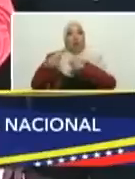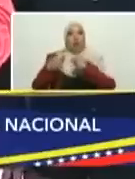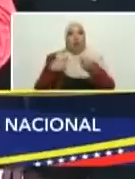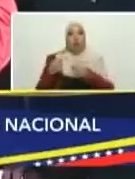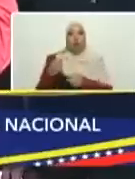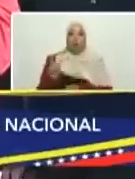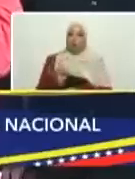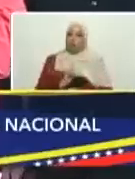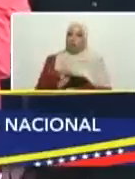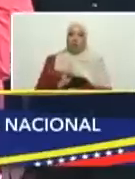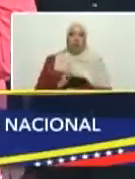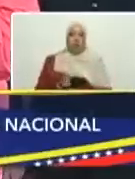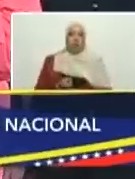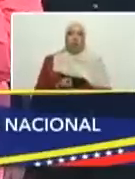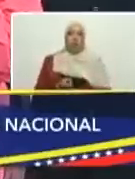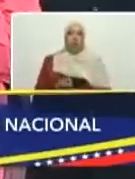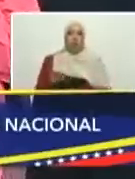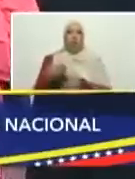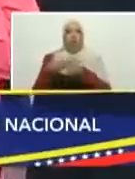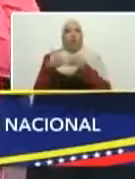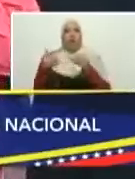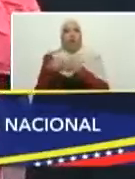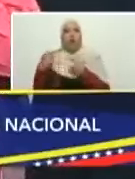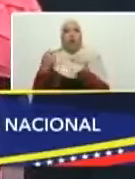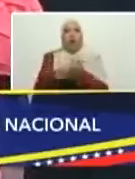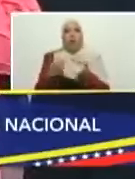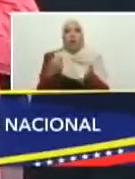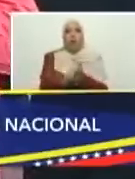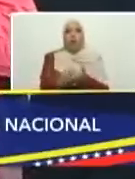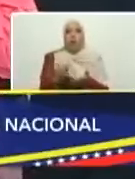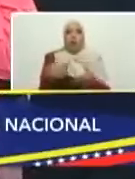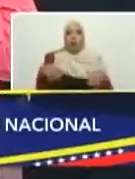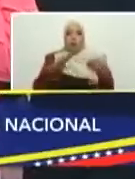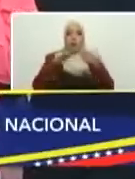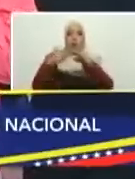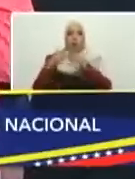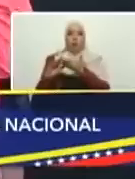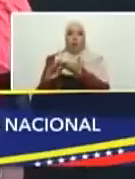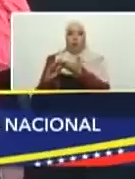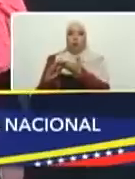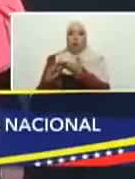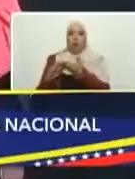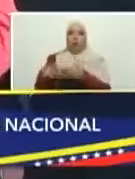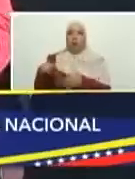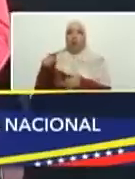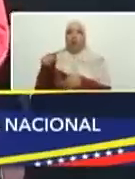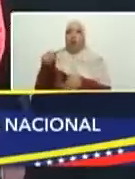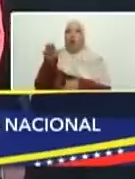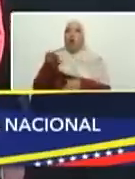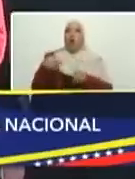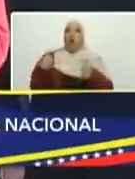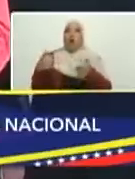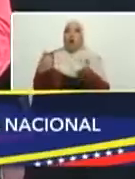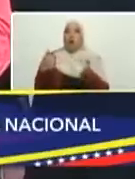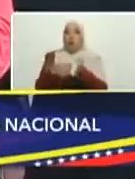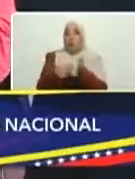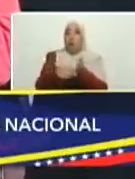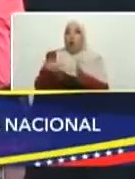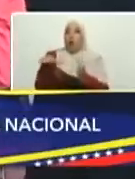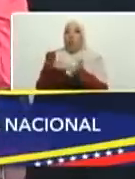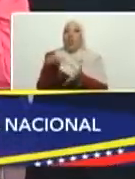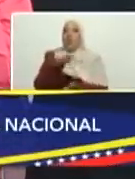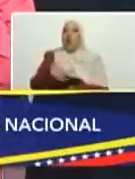Ajá, ¿de dónde vienen los dólares que pagan tu lengua, divisionista? ¿De dónde vienen los dólares que pagan tu